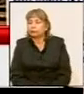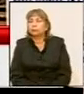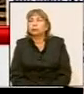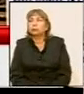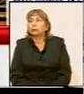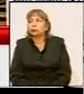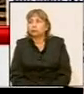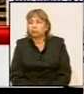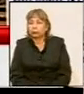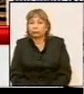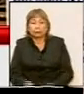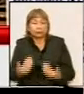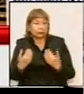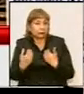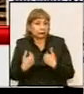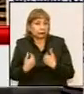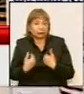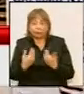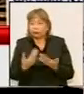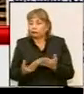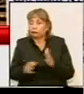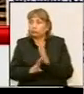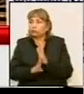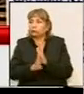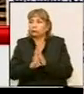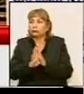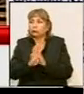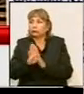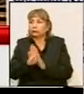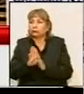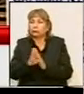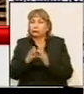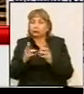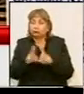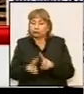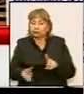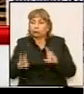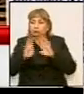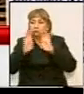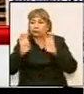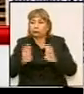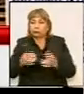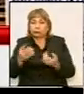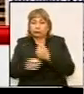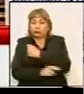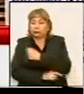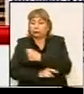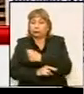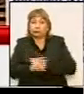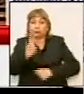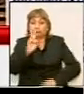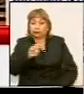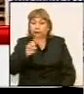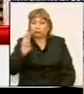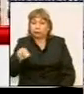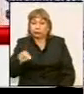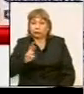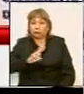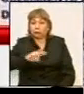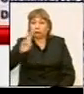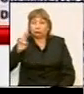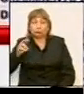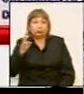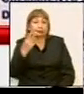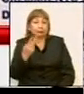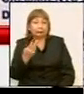palabras, si hubiéramos tenido si hubiéramos tenido que evaluar el crecimiento del país sobre 22 regiones, en vez de sobre